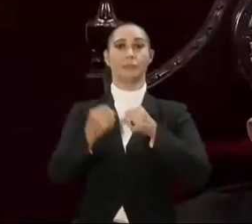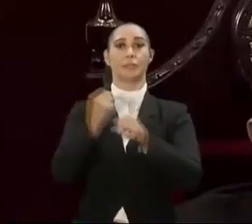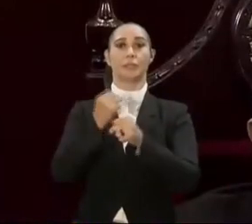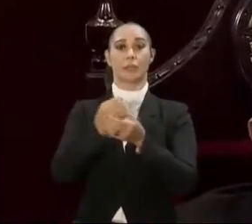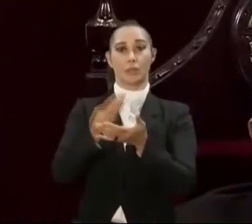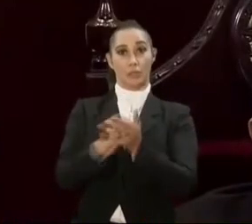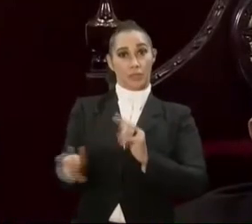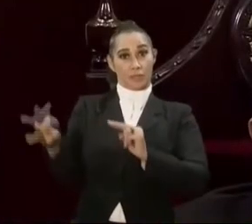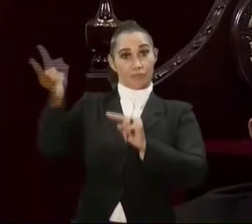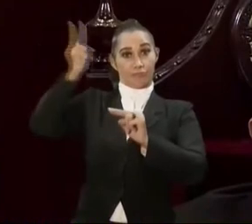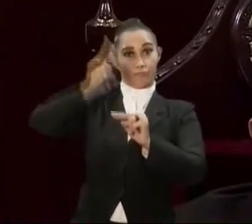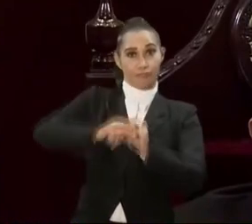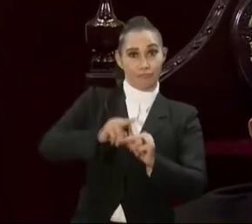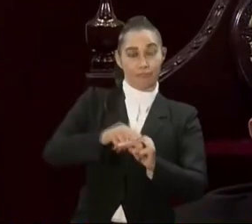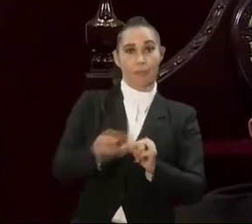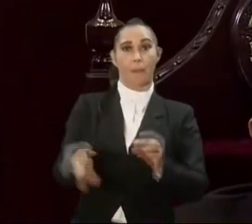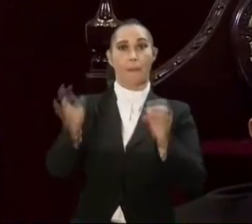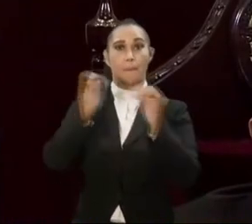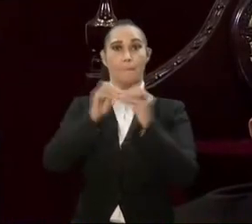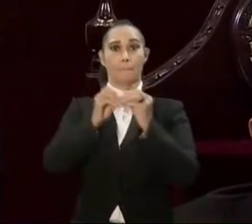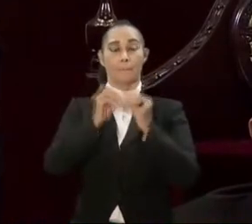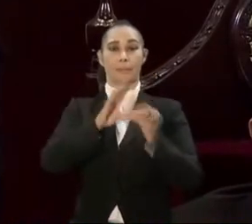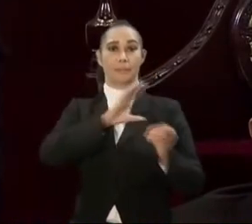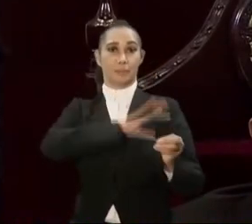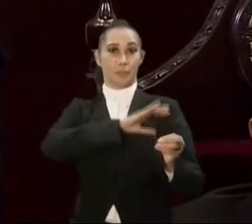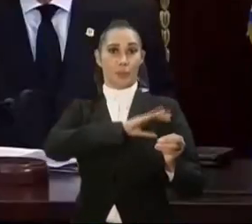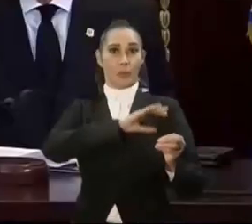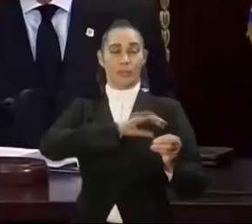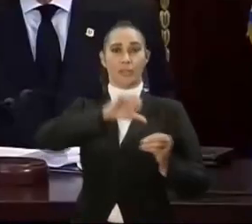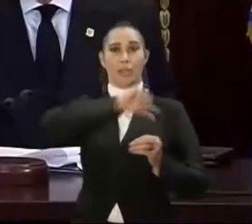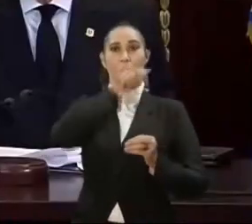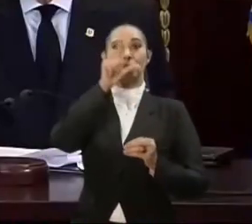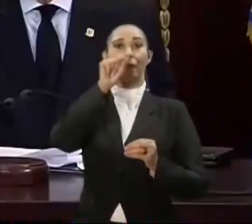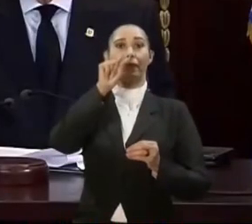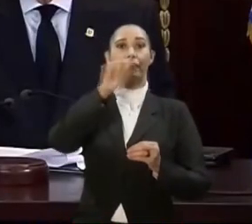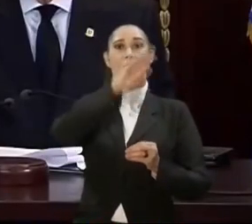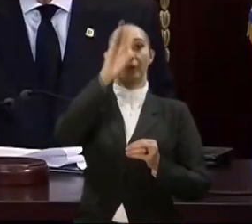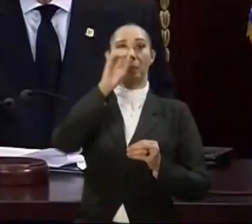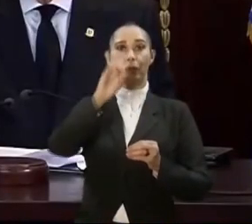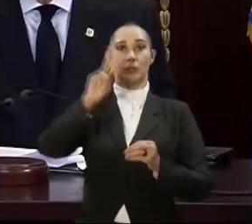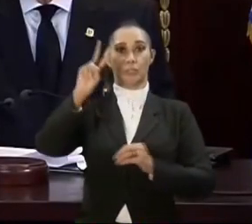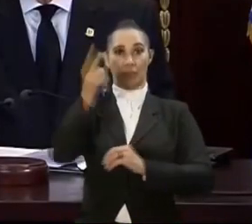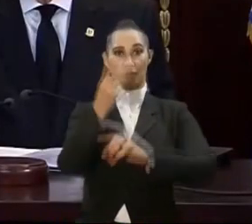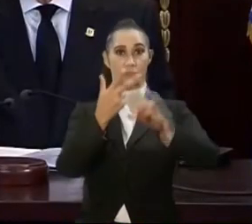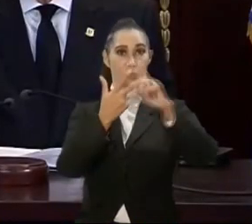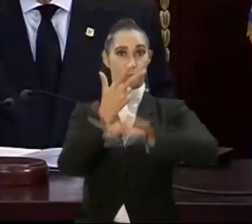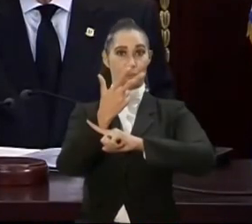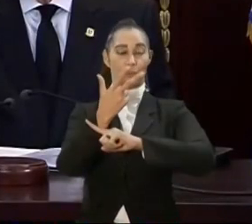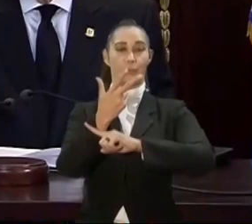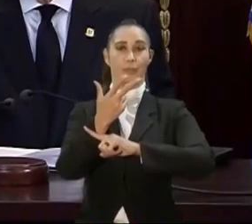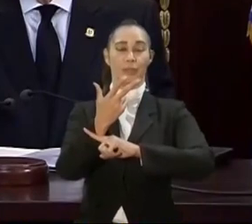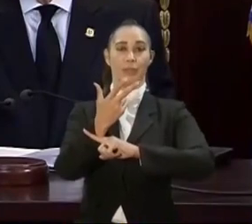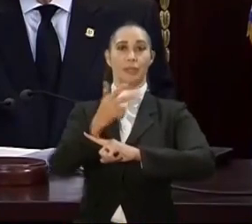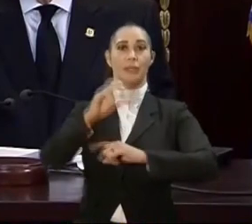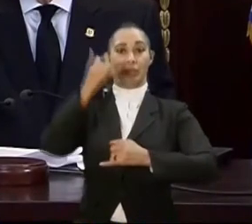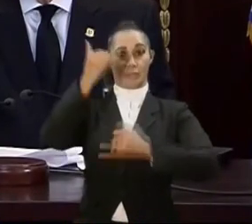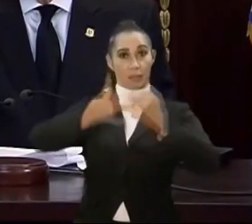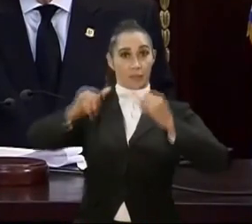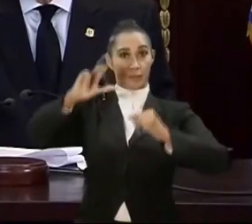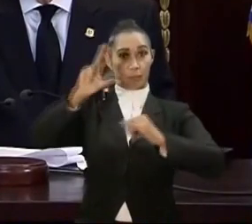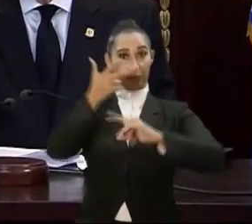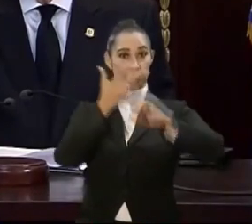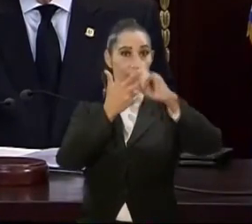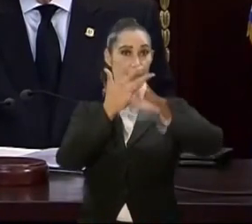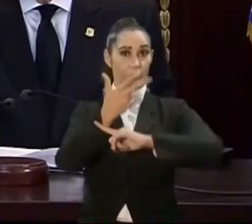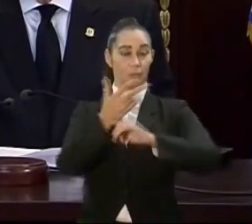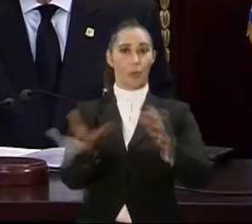se incrementarán de nuevo los salarios de los policías en otro 20% en el segundo trimestre y en el último